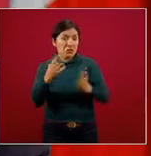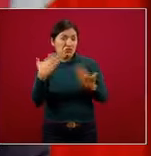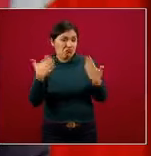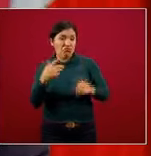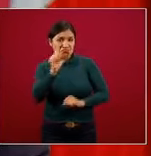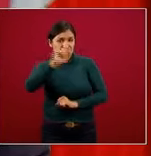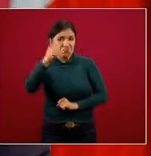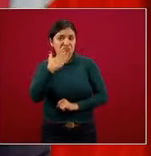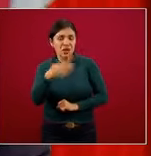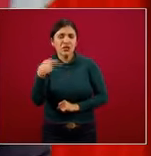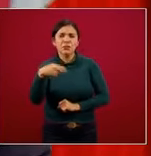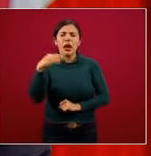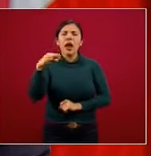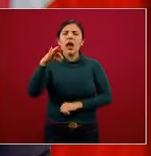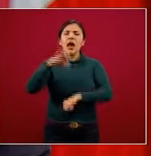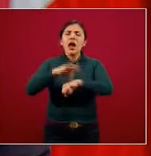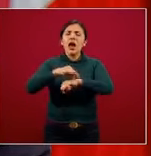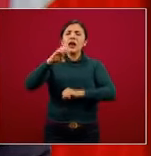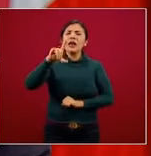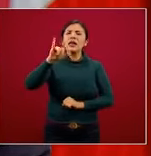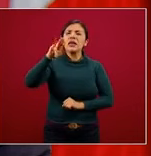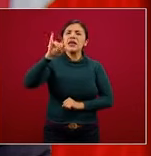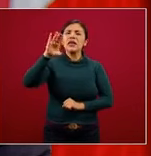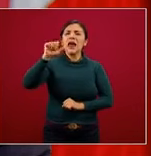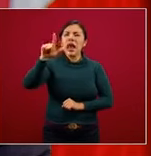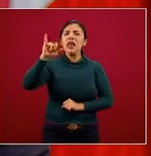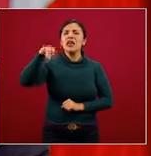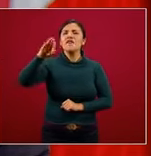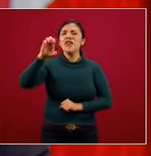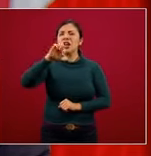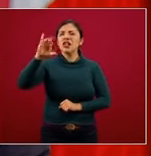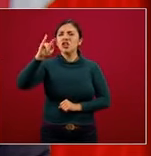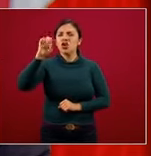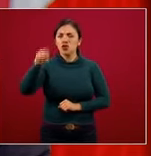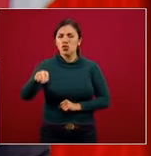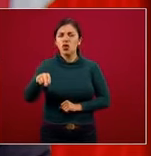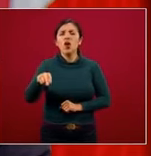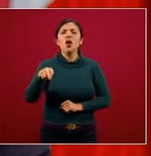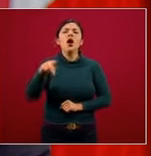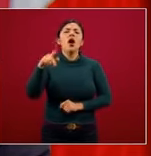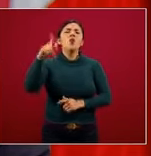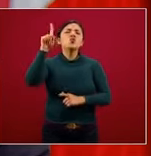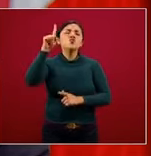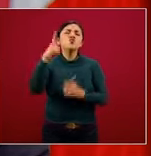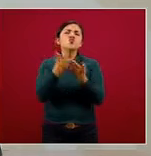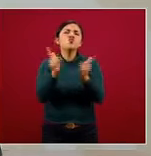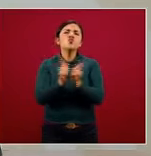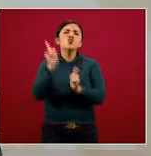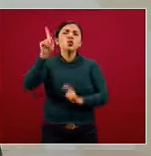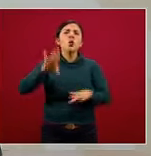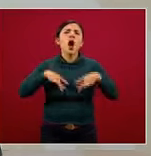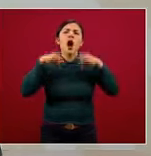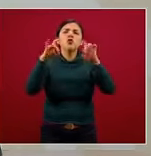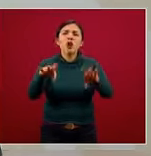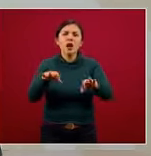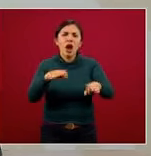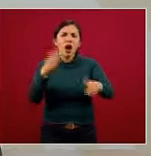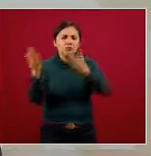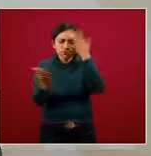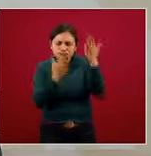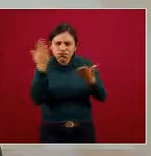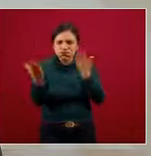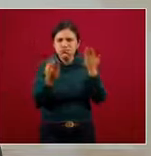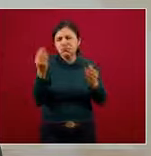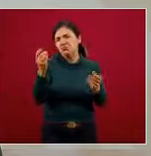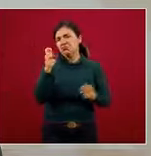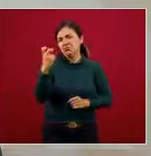revista, Clinical Infectious Diseases, un trabajo de un grupo australiano especialista en